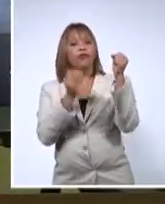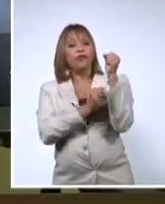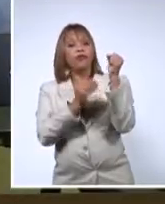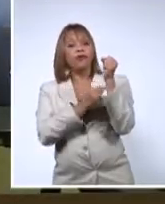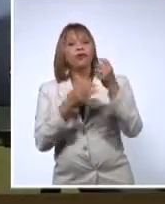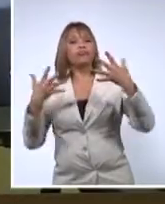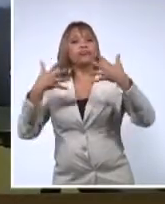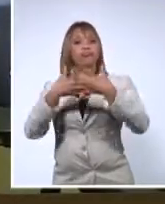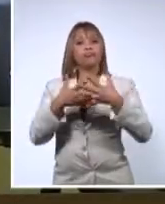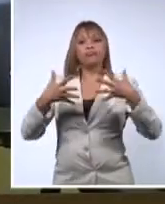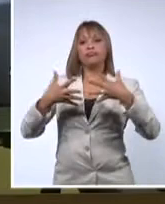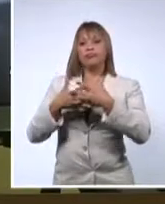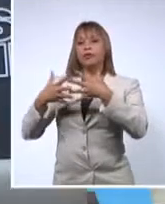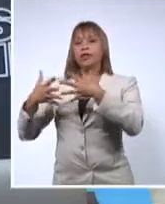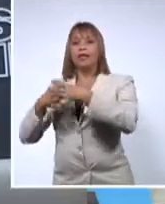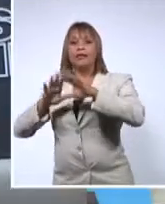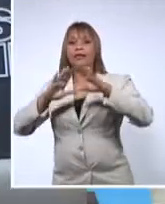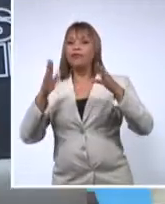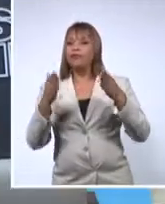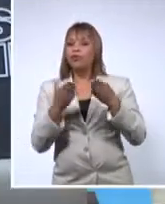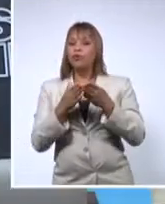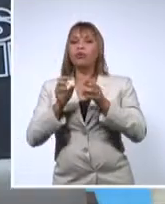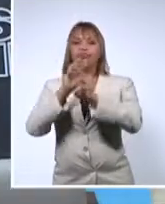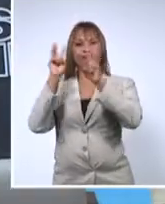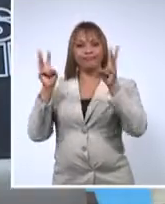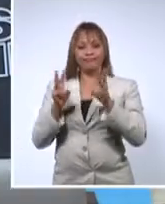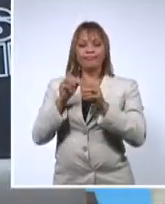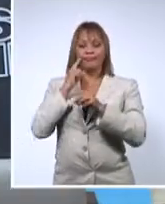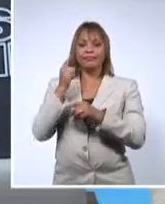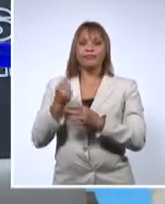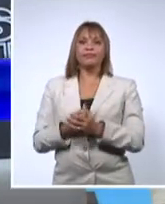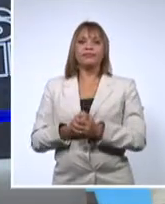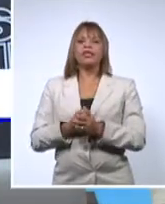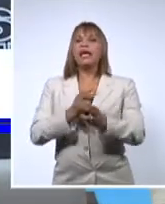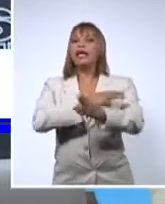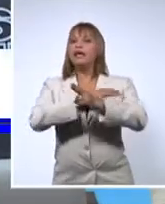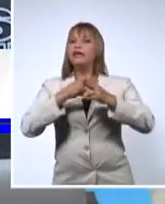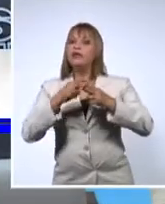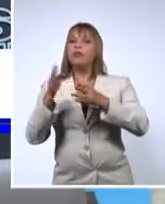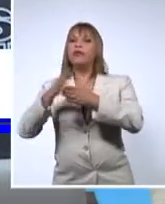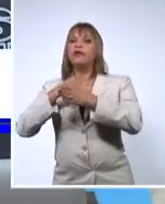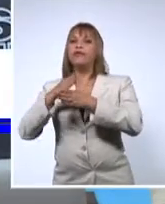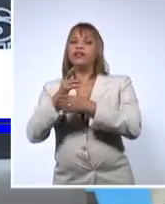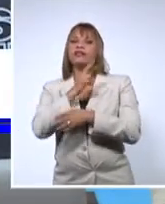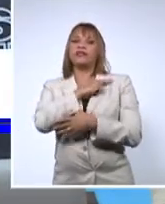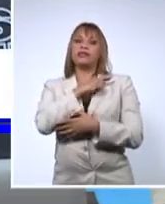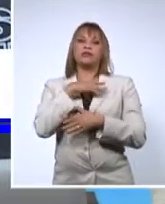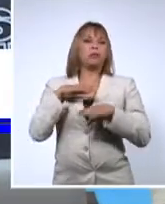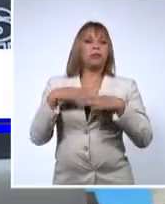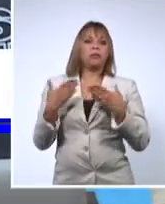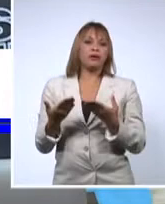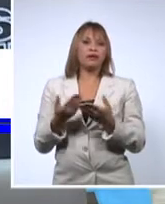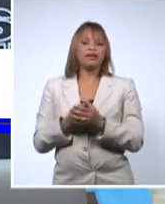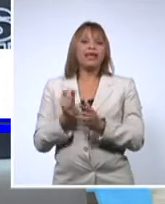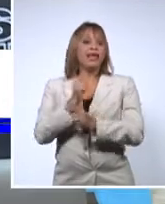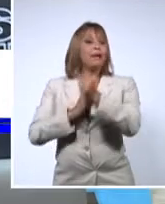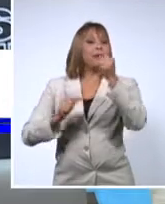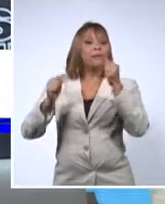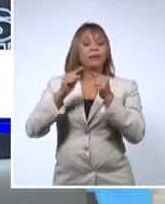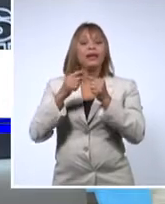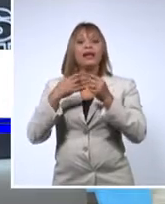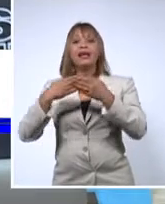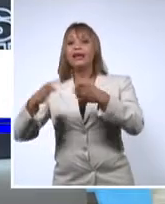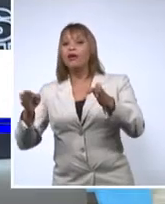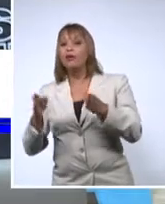base en todos los formatos. Es inédito y es histórico por varias razones. La primera es porque estamos inaugurando nuestro